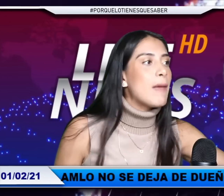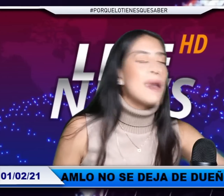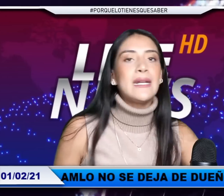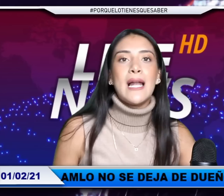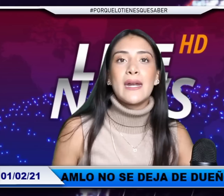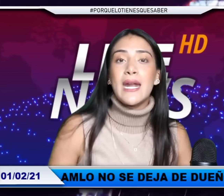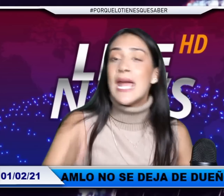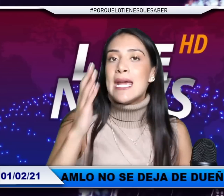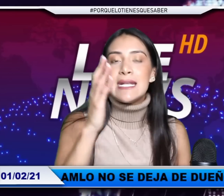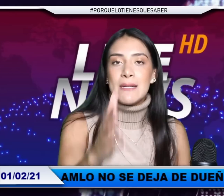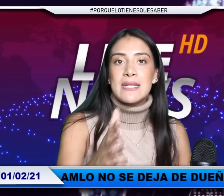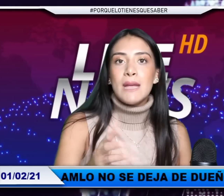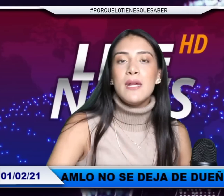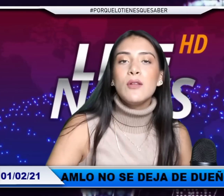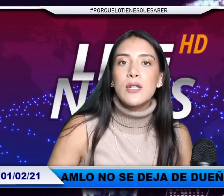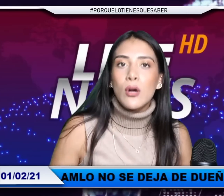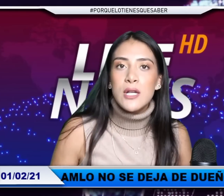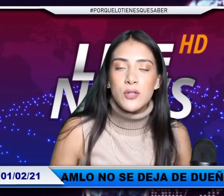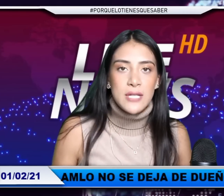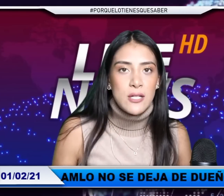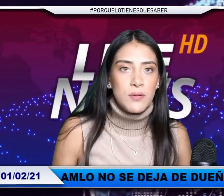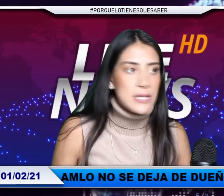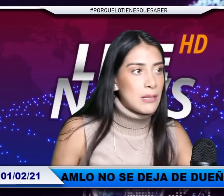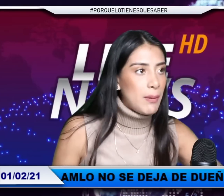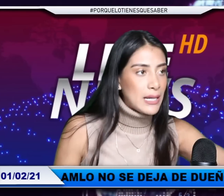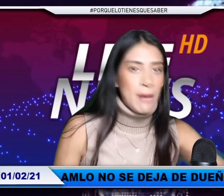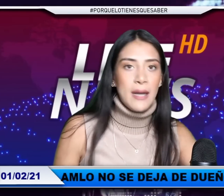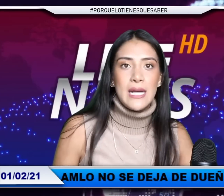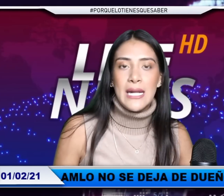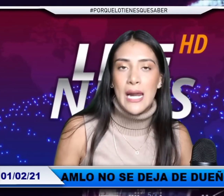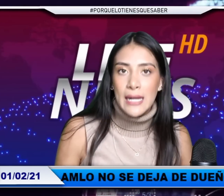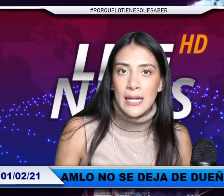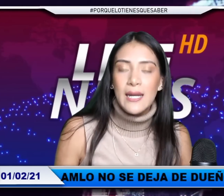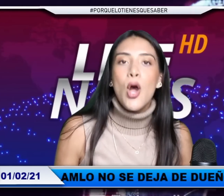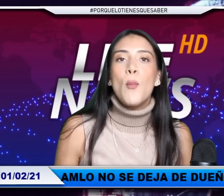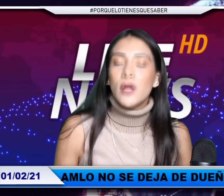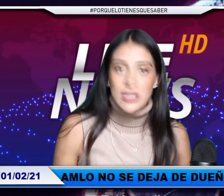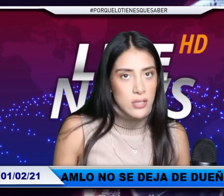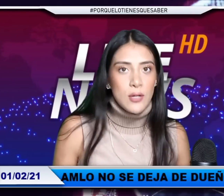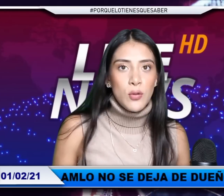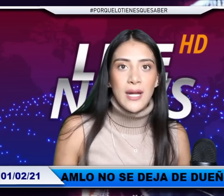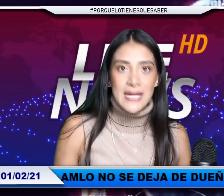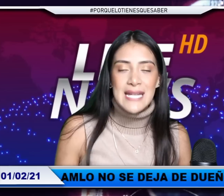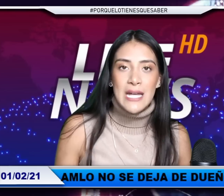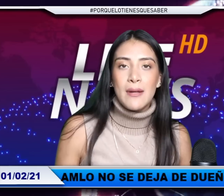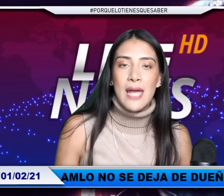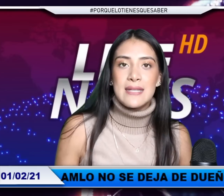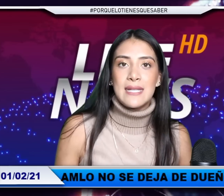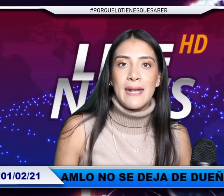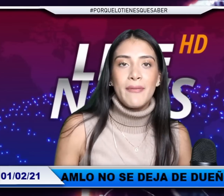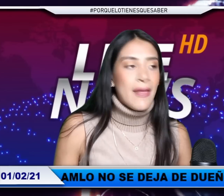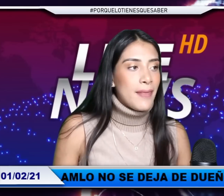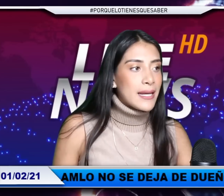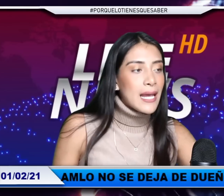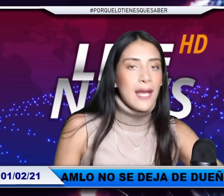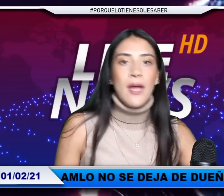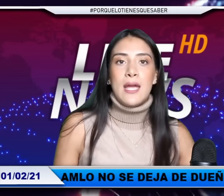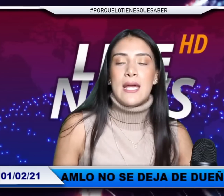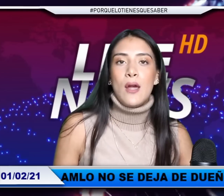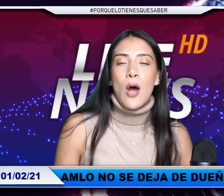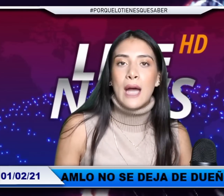para que vayan y la arreglen. Y si me están viendo y con esto ya es suficiente para que vayan y la arreglen, porque estoy segura que ya saben de